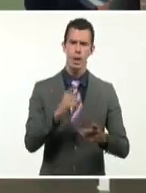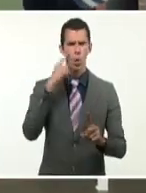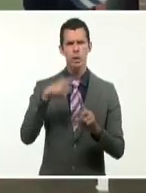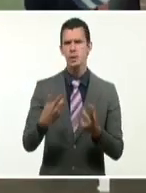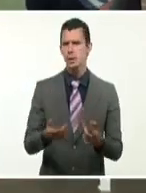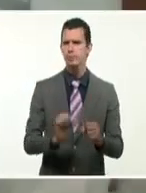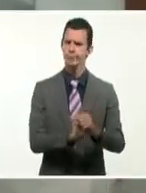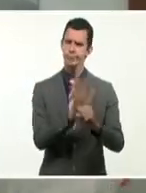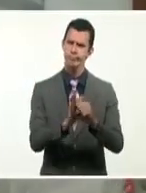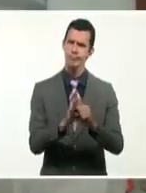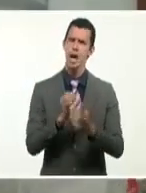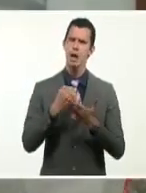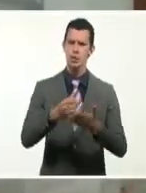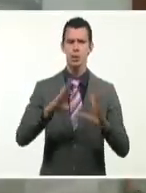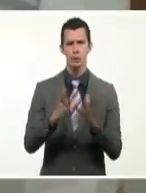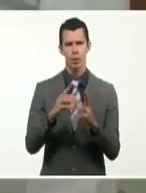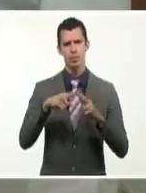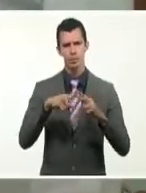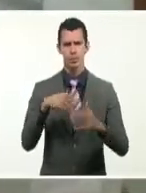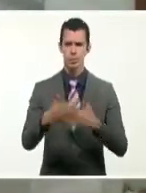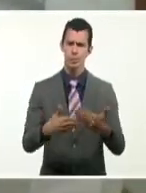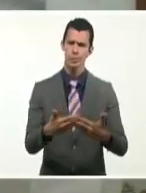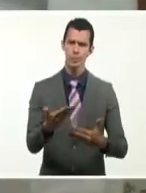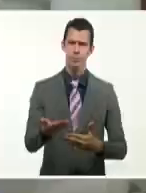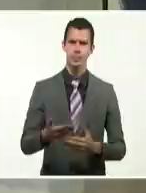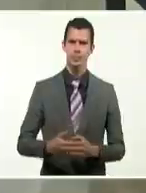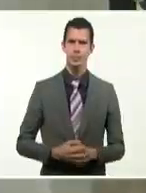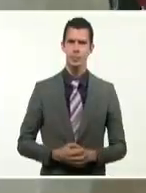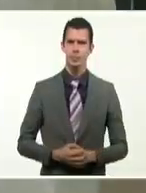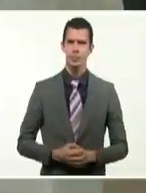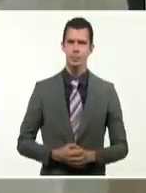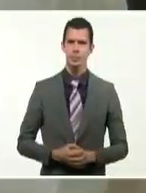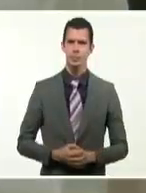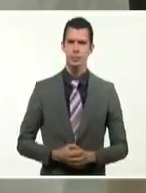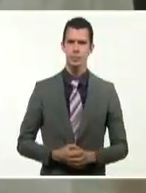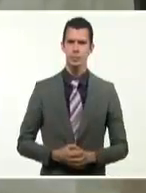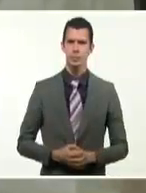COVID-19. Adán Morel, Sistema Informativo de la Televisión Cubana.